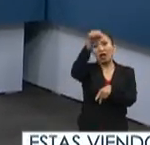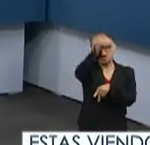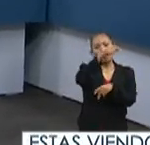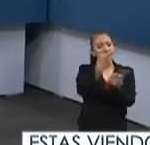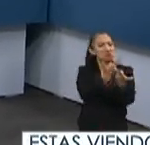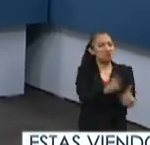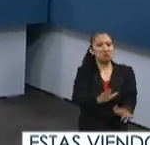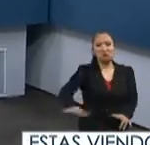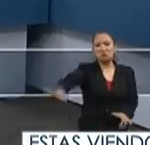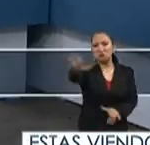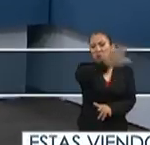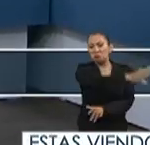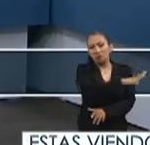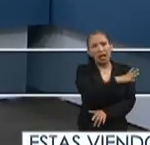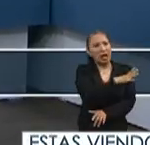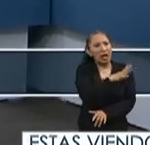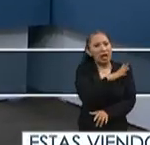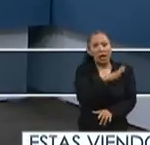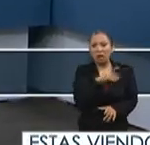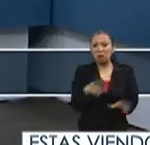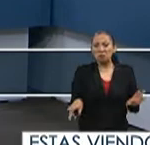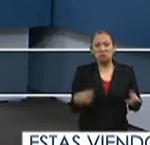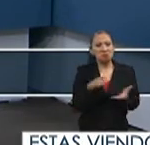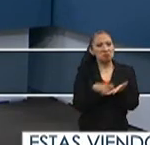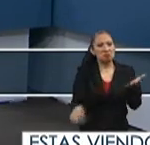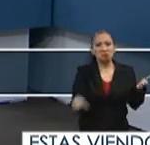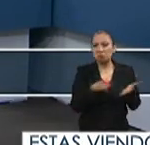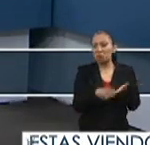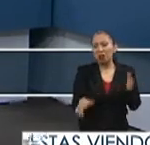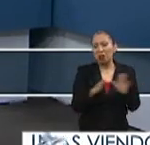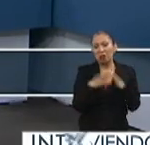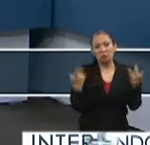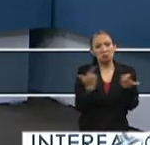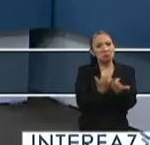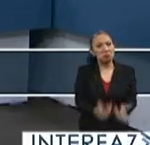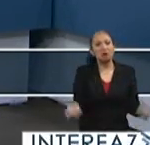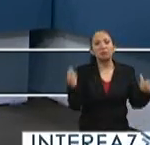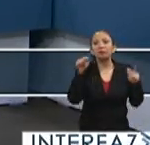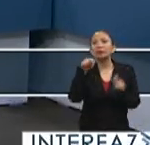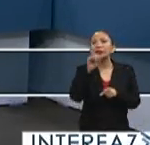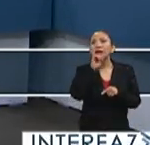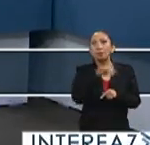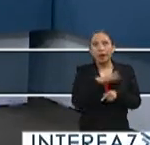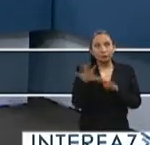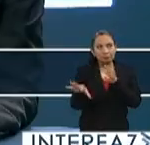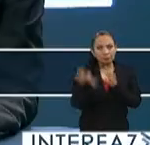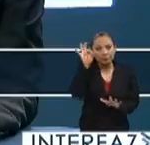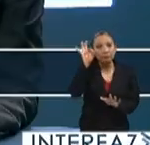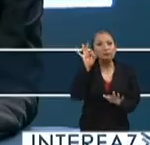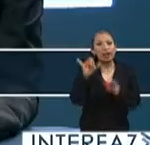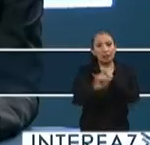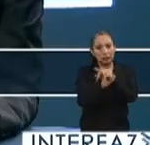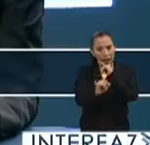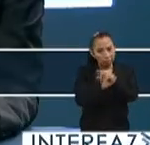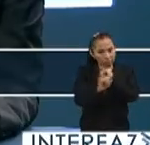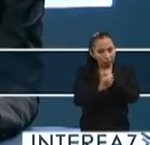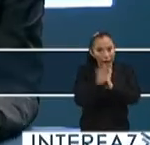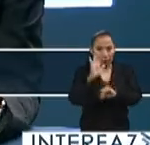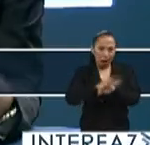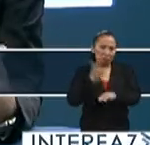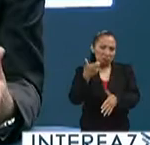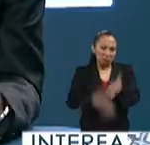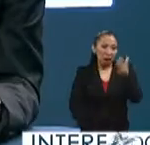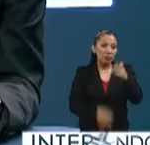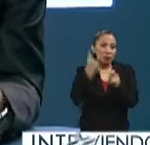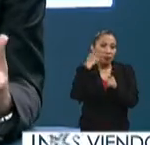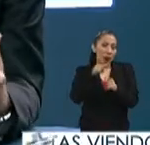en librerías. En todas las librerías, en las comerciales. En las librerías comerciales. También se lo encuentra en versión electrónica, que es un poco más